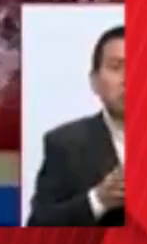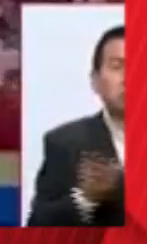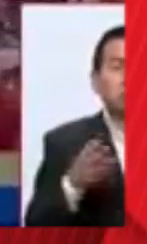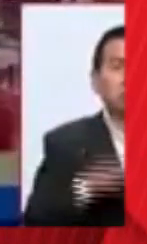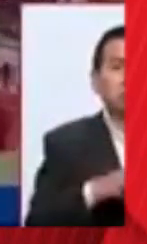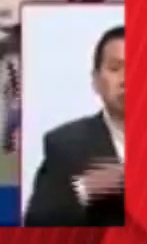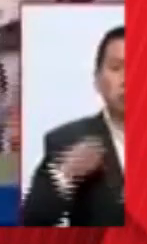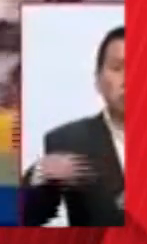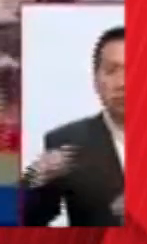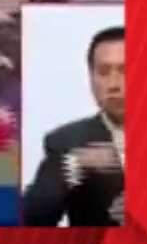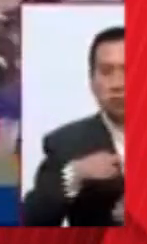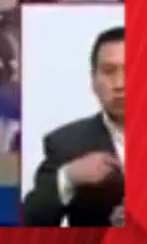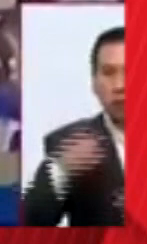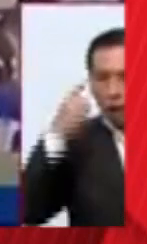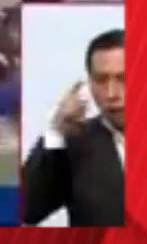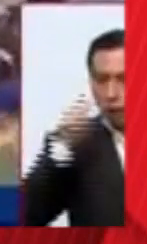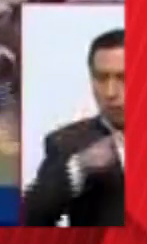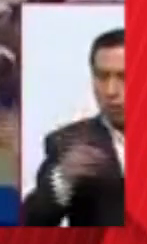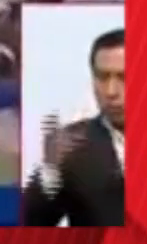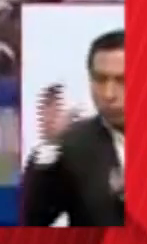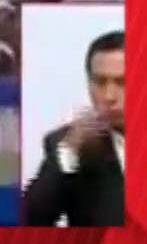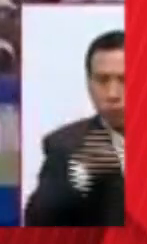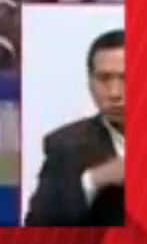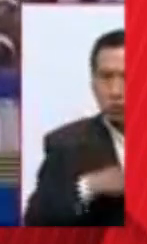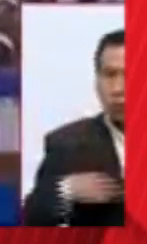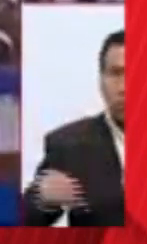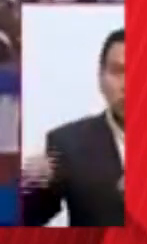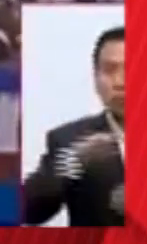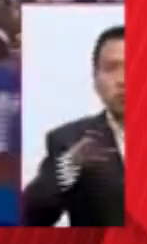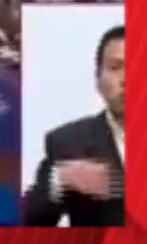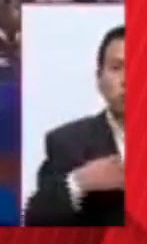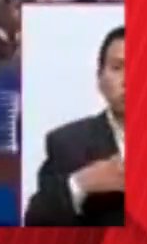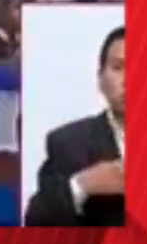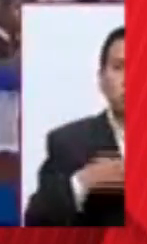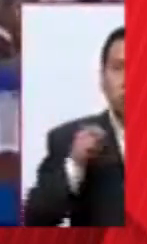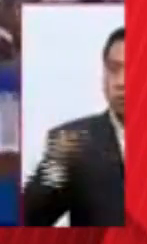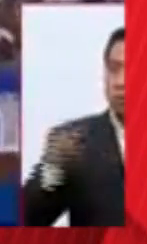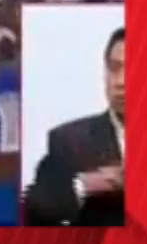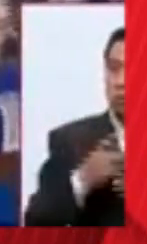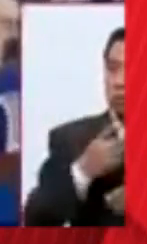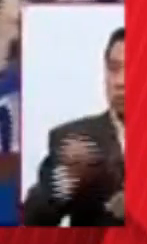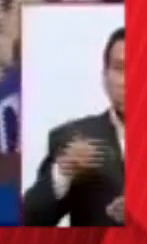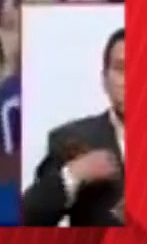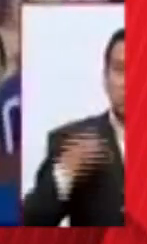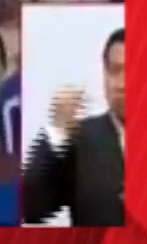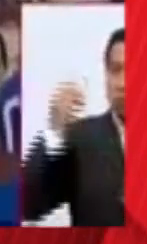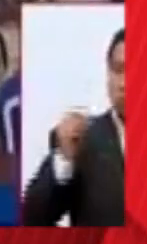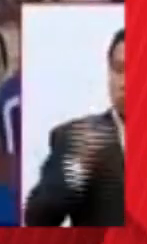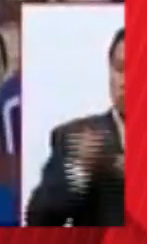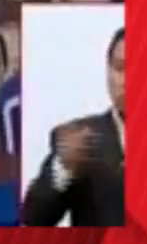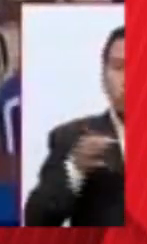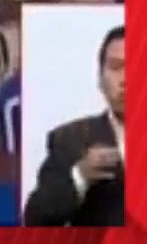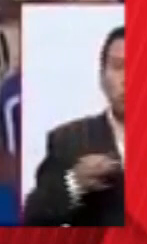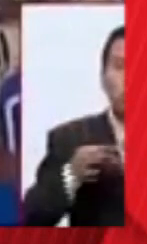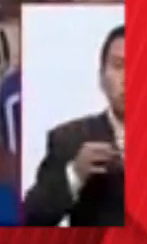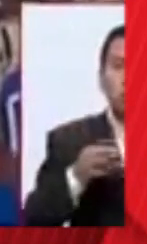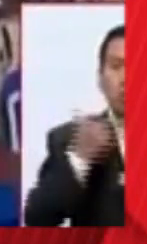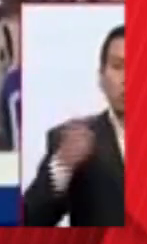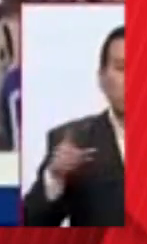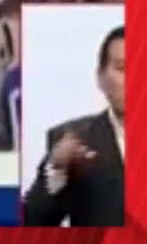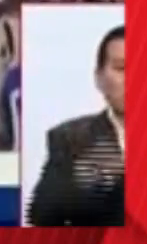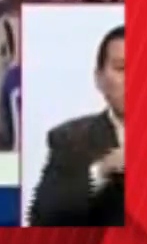Seguramente ahí vamos a buscar un acuerdo con todos los partidos, así sean de derecha, proponer la modificación o mejorar la